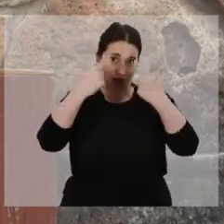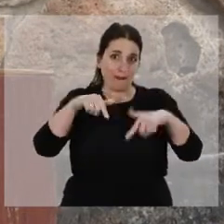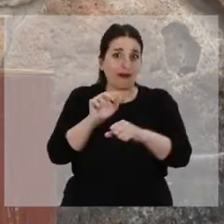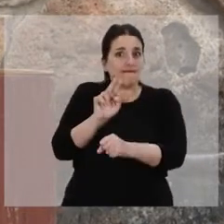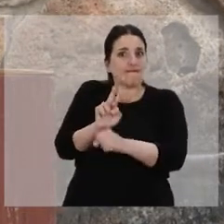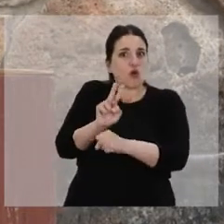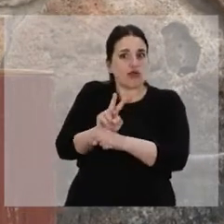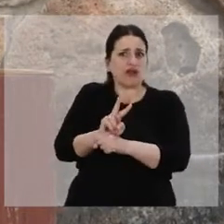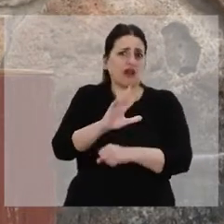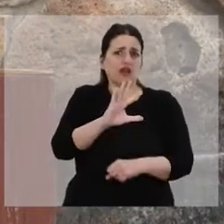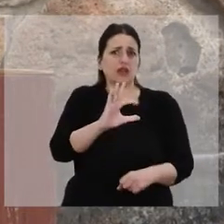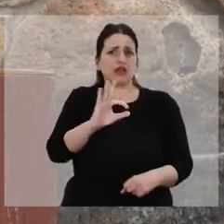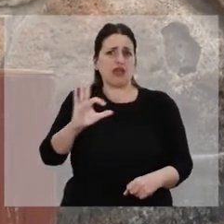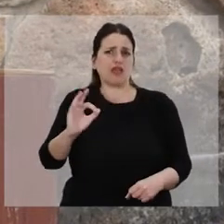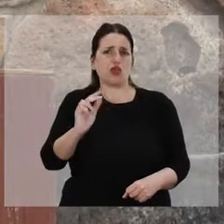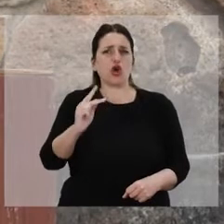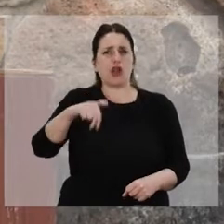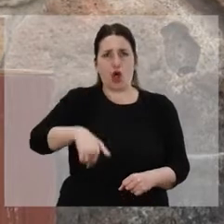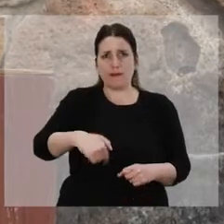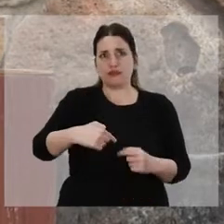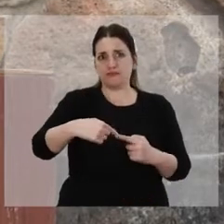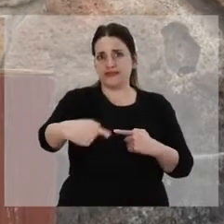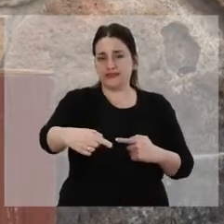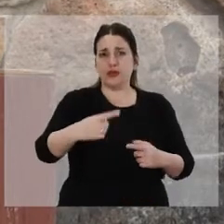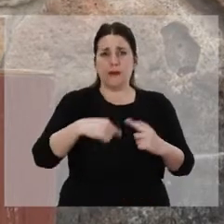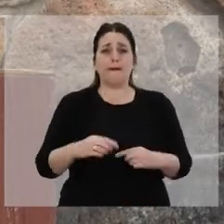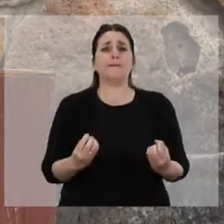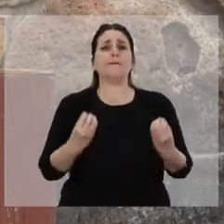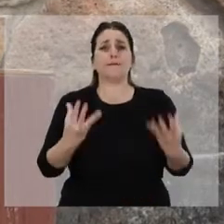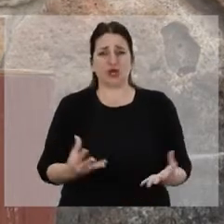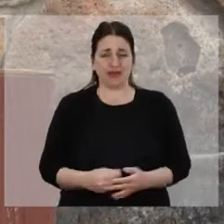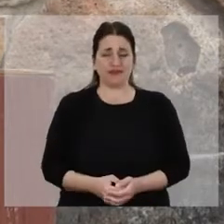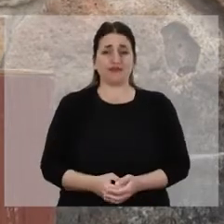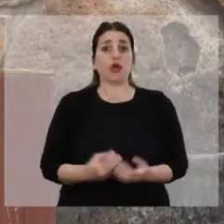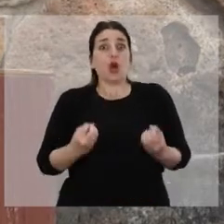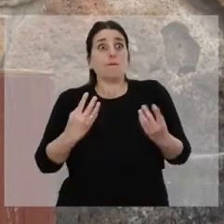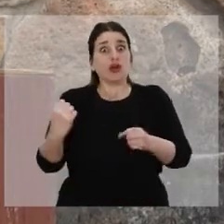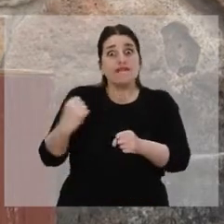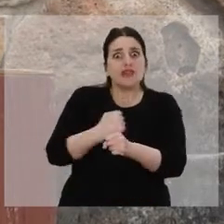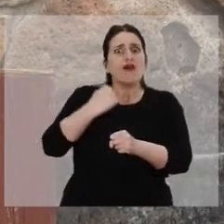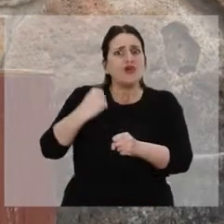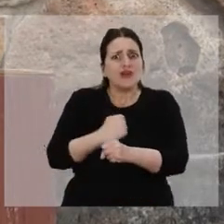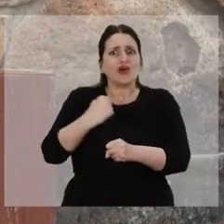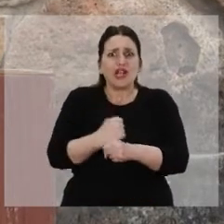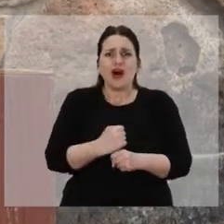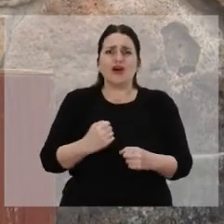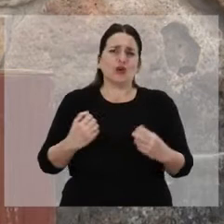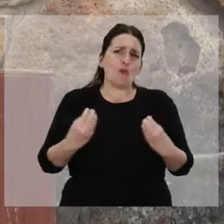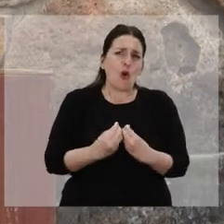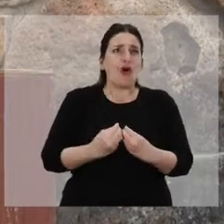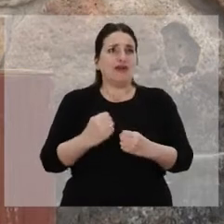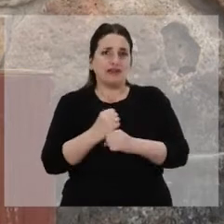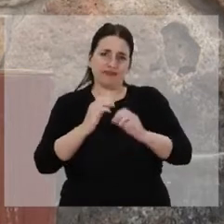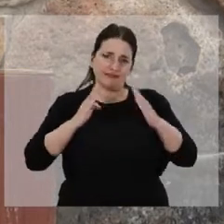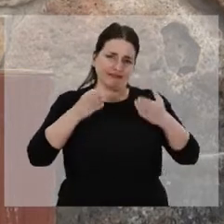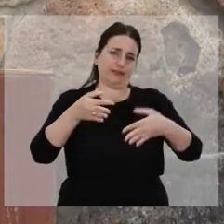proteger a 500 y pico kilómetros acá. Porque no vale de nada hacer el trabajo,